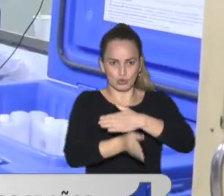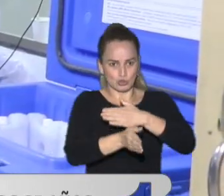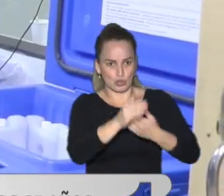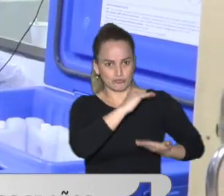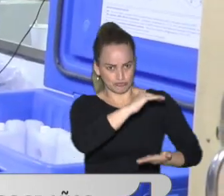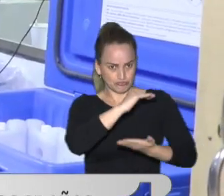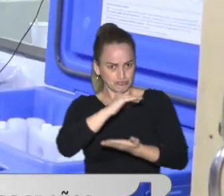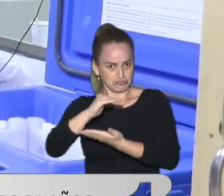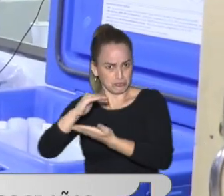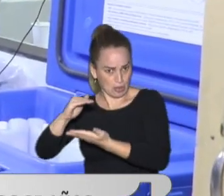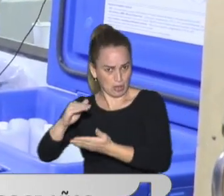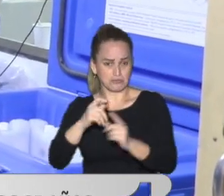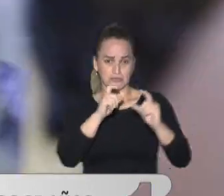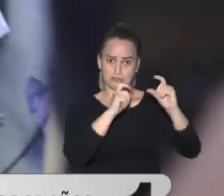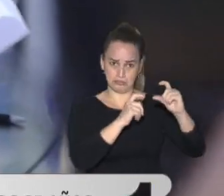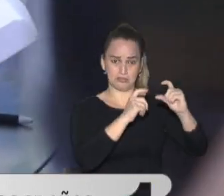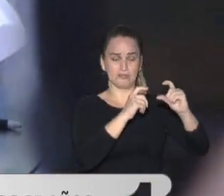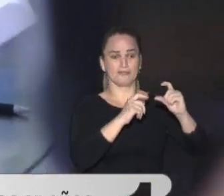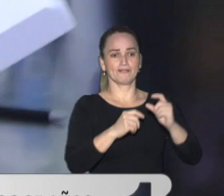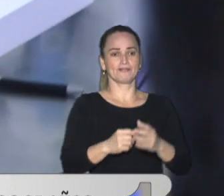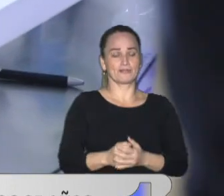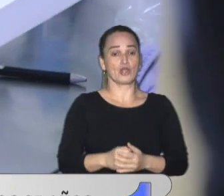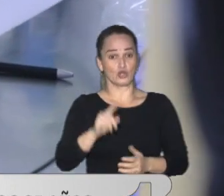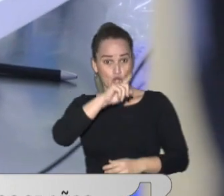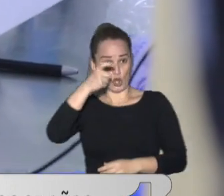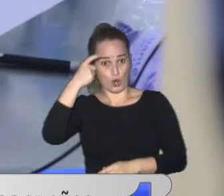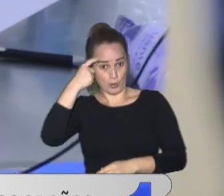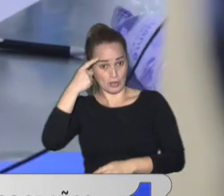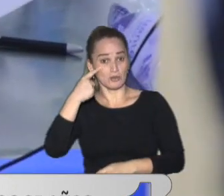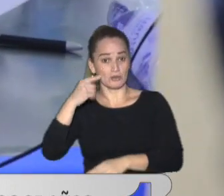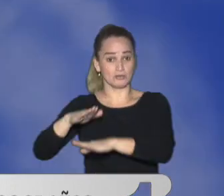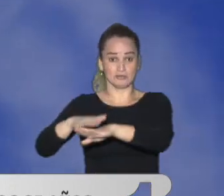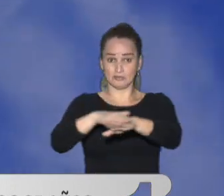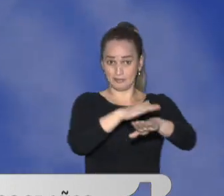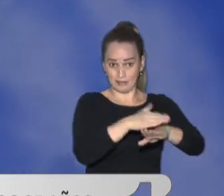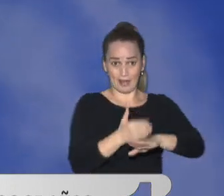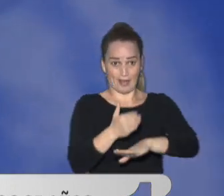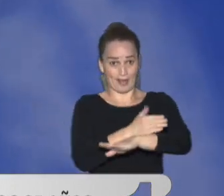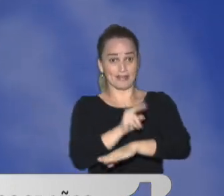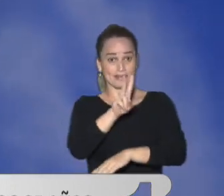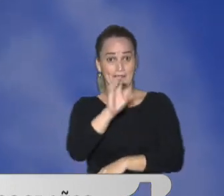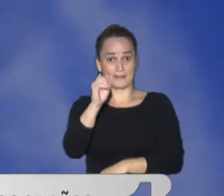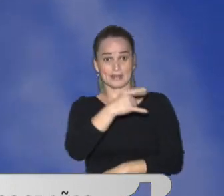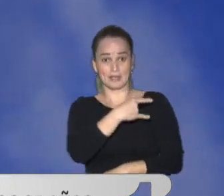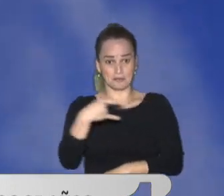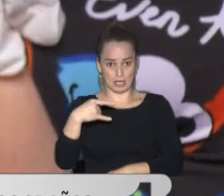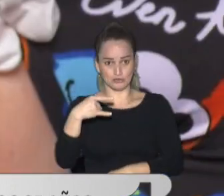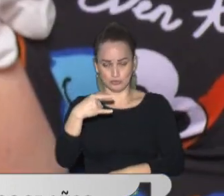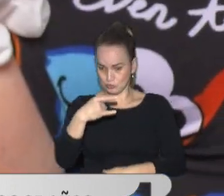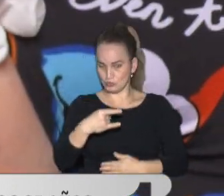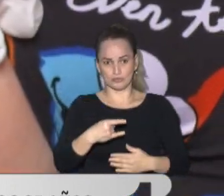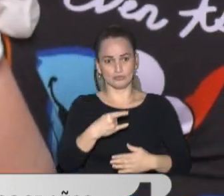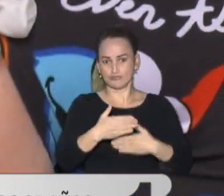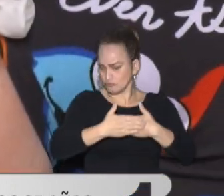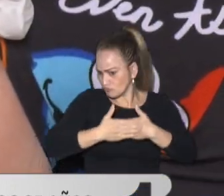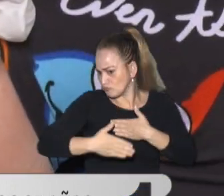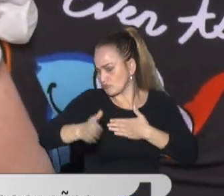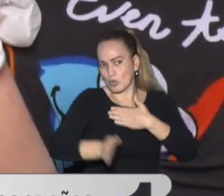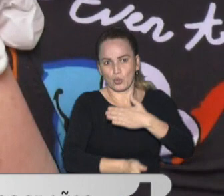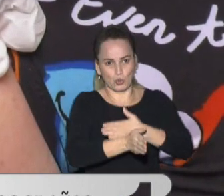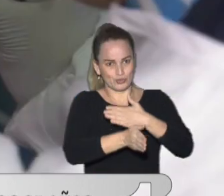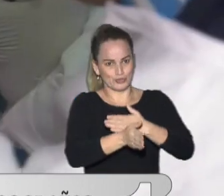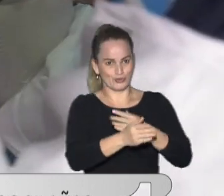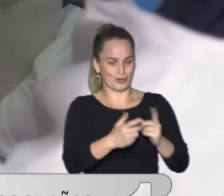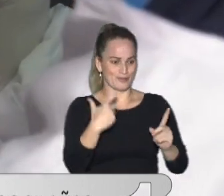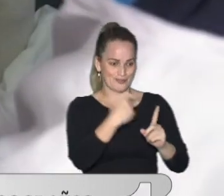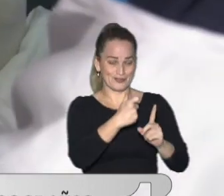distribución de estas dosis. Además, el gobierno anticipó que para antes del 20 de marzo podría iniciar la segunda etapa de vacunación en el